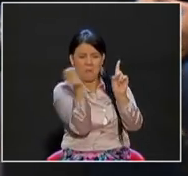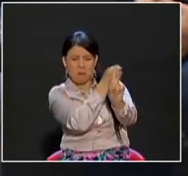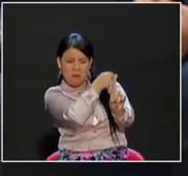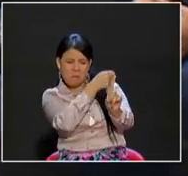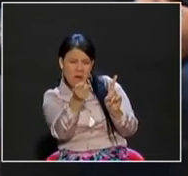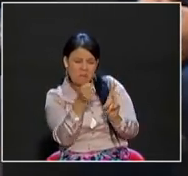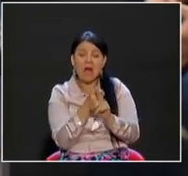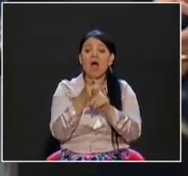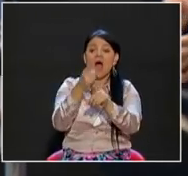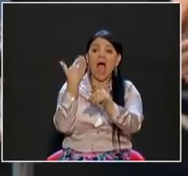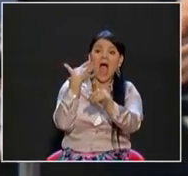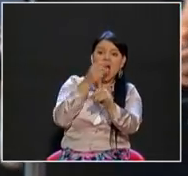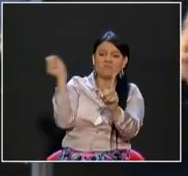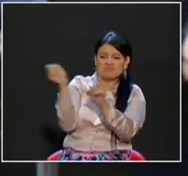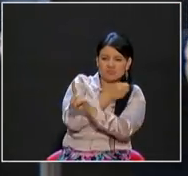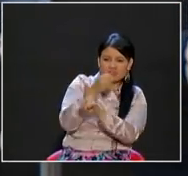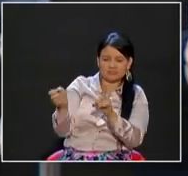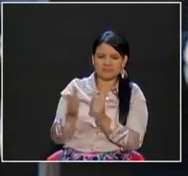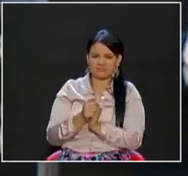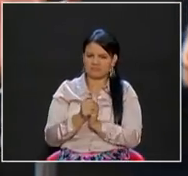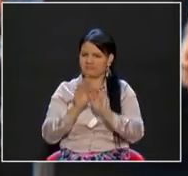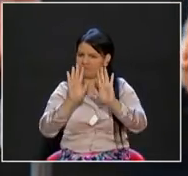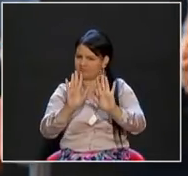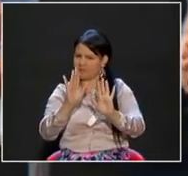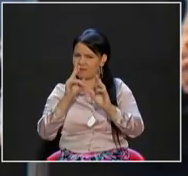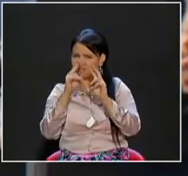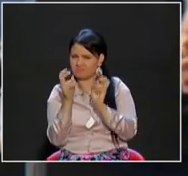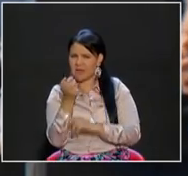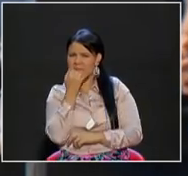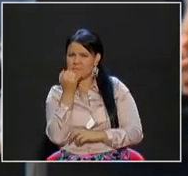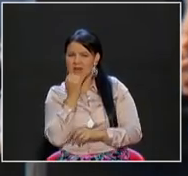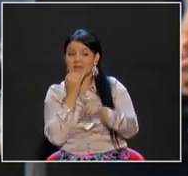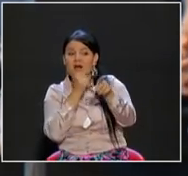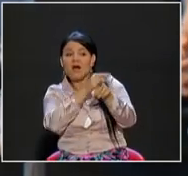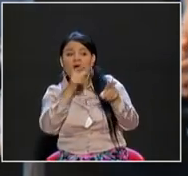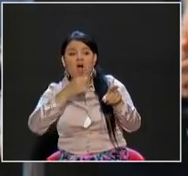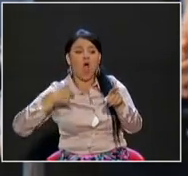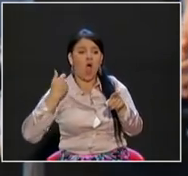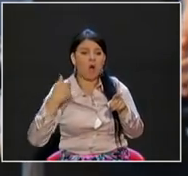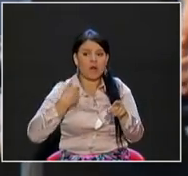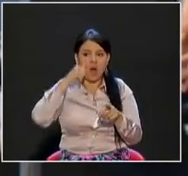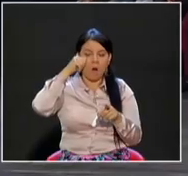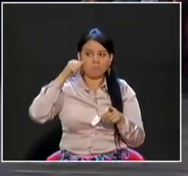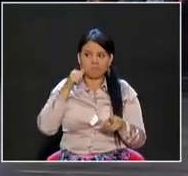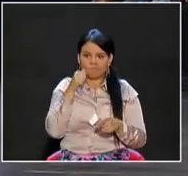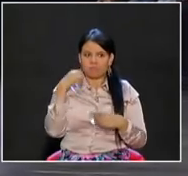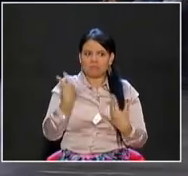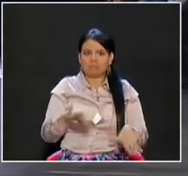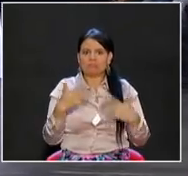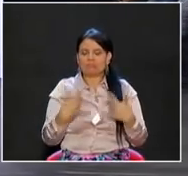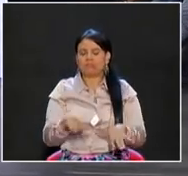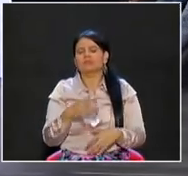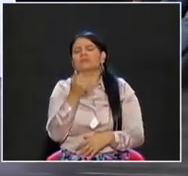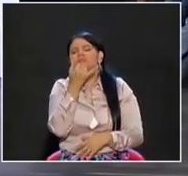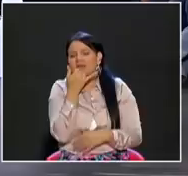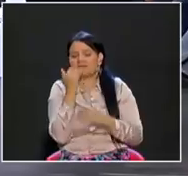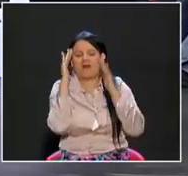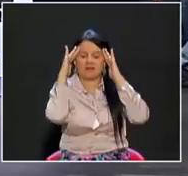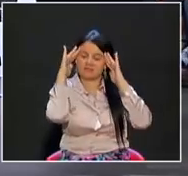que está pasando con el embarazo adolescente esos temas hay que integrarlos y darles una solución para tener una seguridad que dure